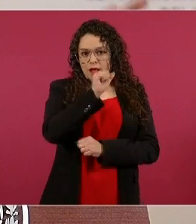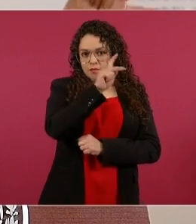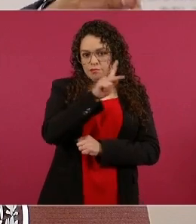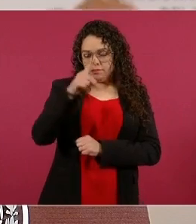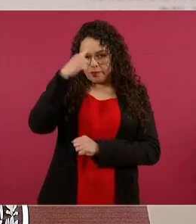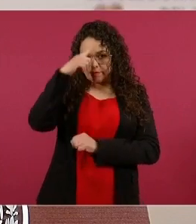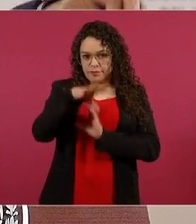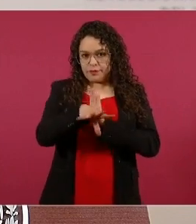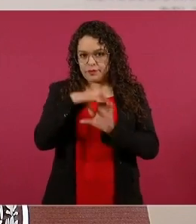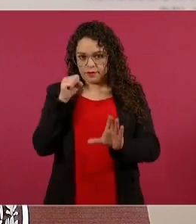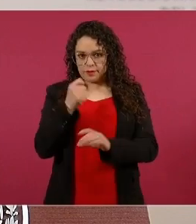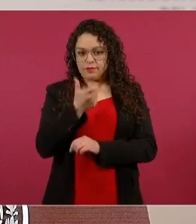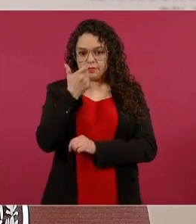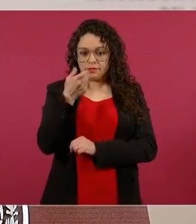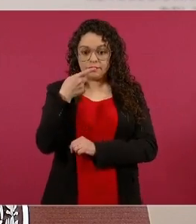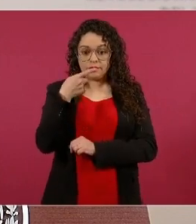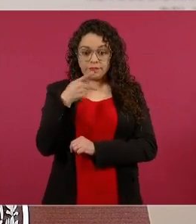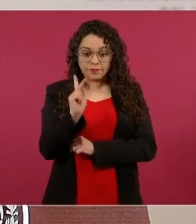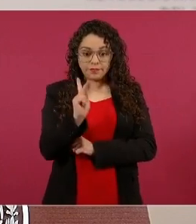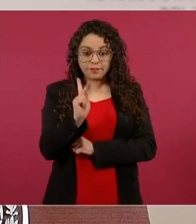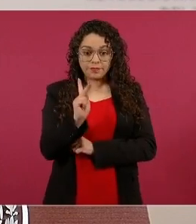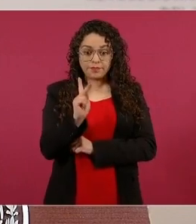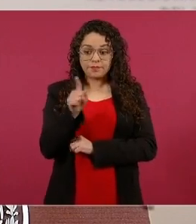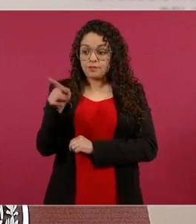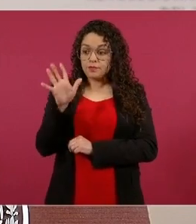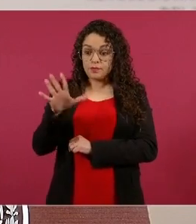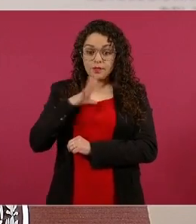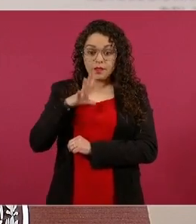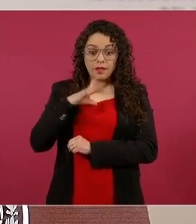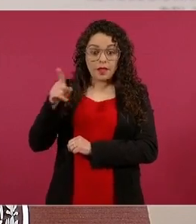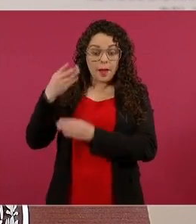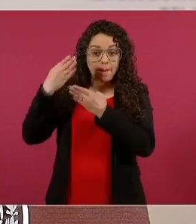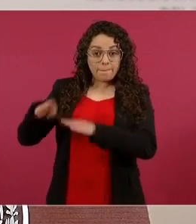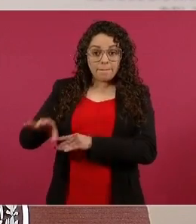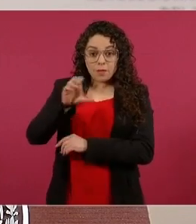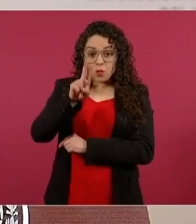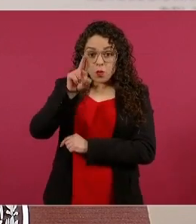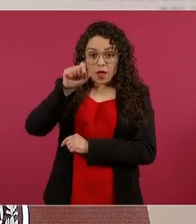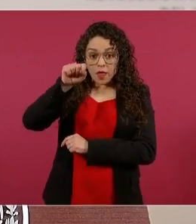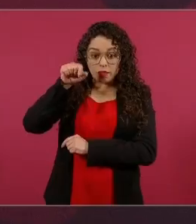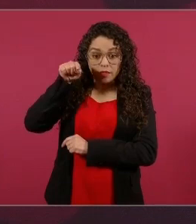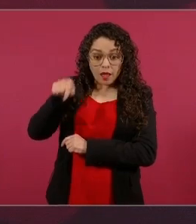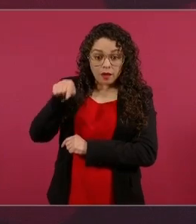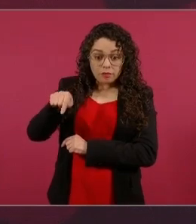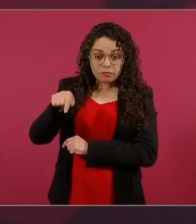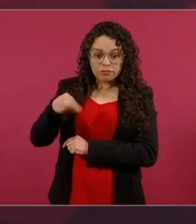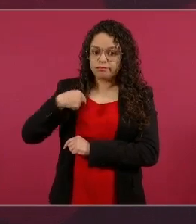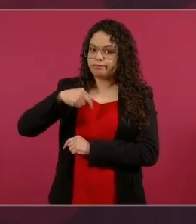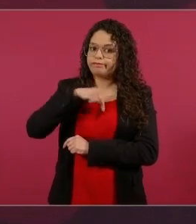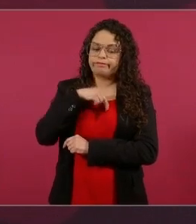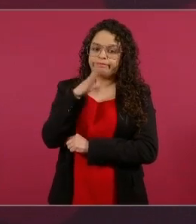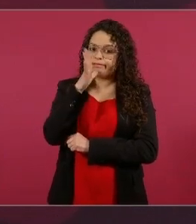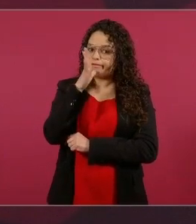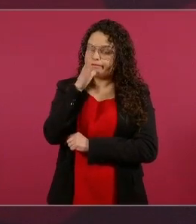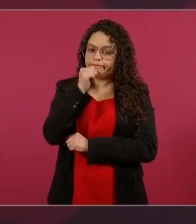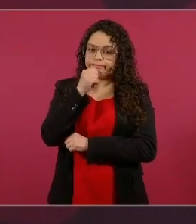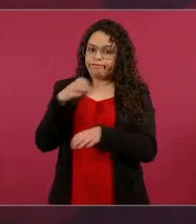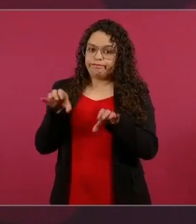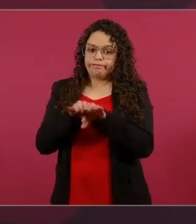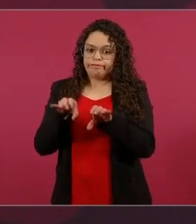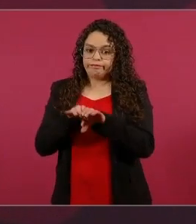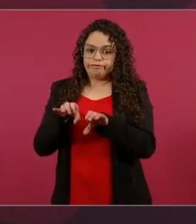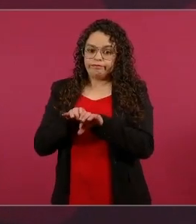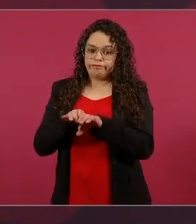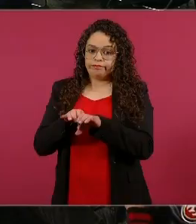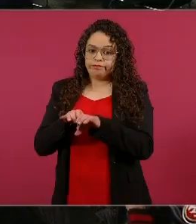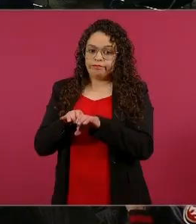Azteca pero si el dinero ya está en la cuenta bancaria del beneficiario eh nosotros ya no tenemos eh manera de ingresar